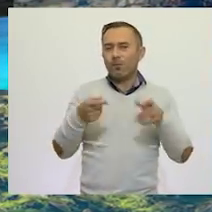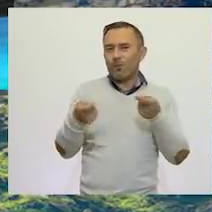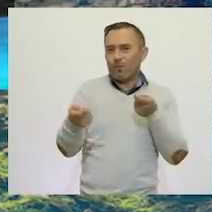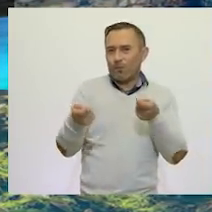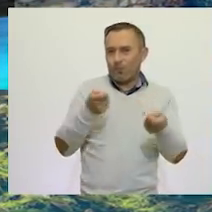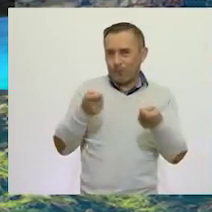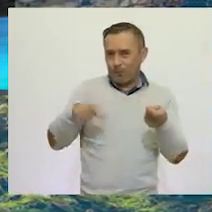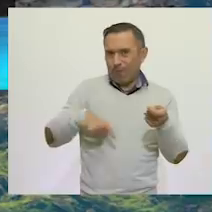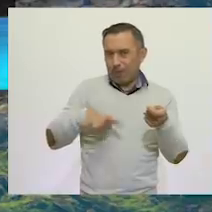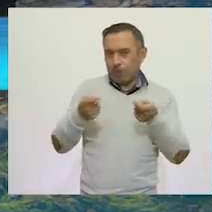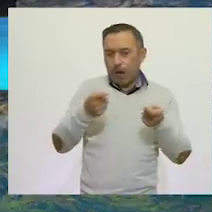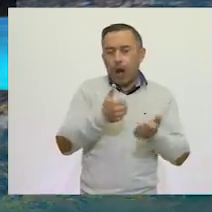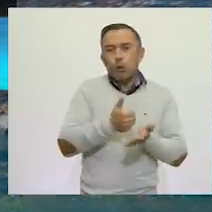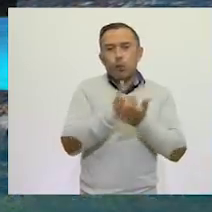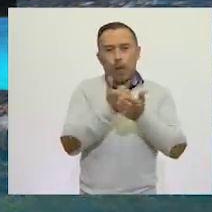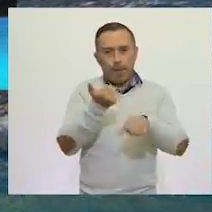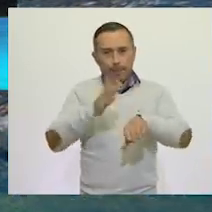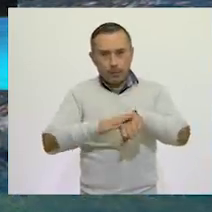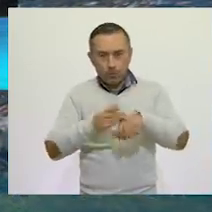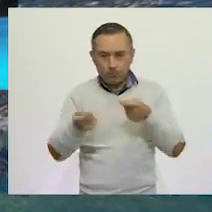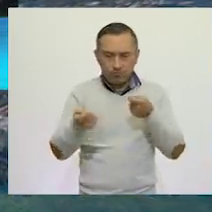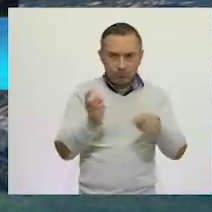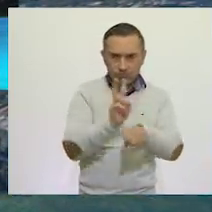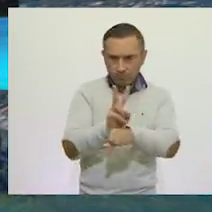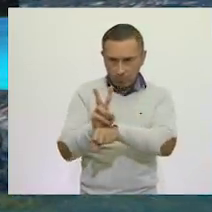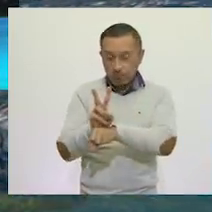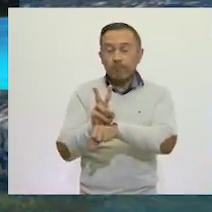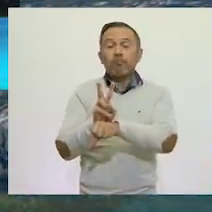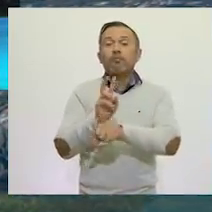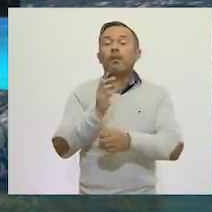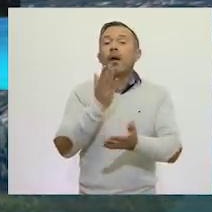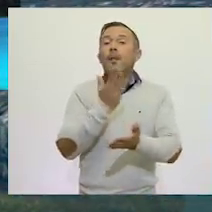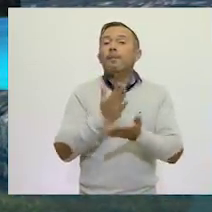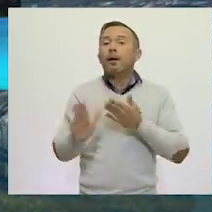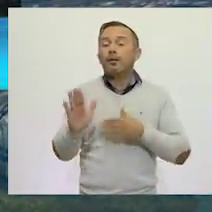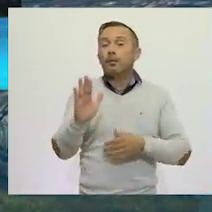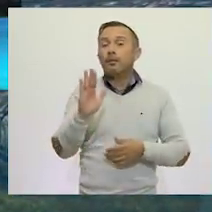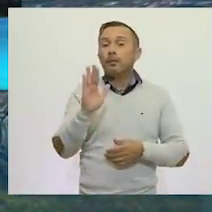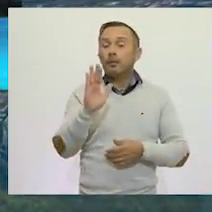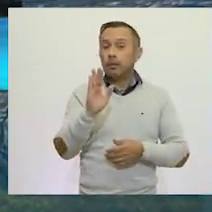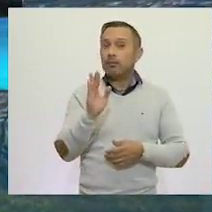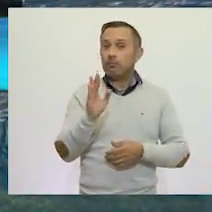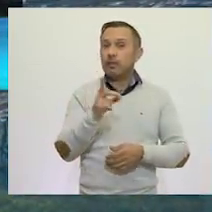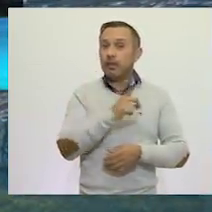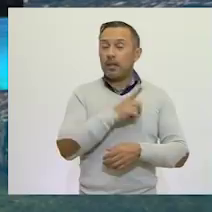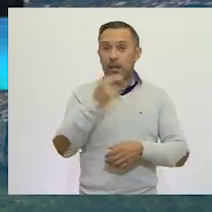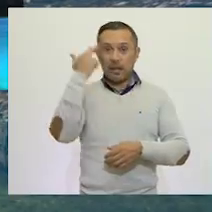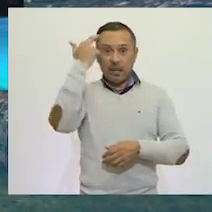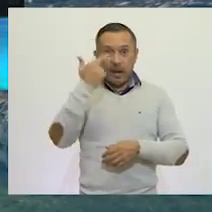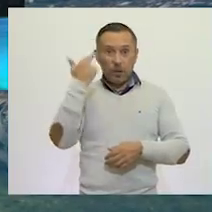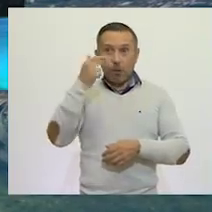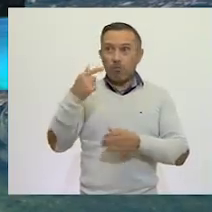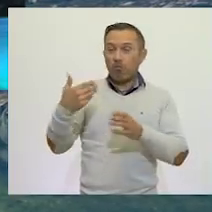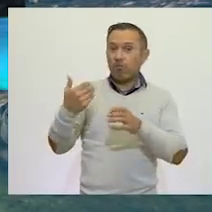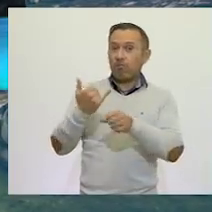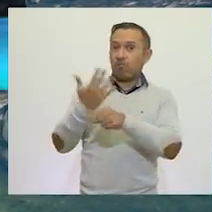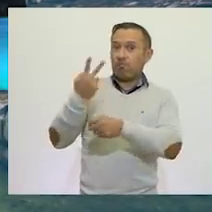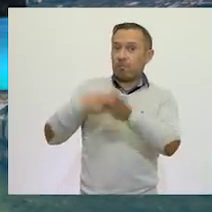los gobernantes, sacerdotes y nobles, además de que tenían que defender el reino de sus